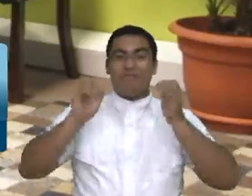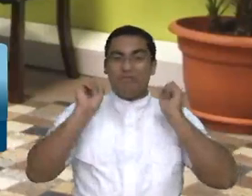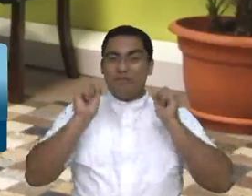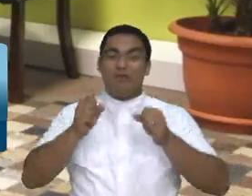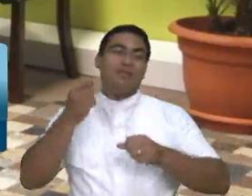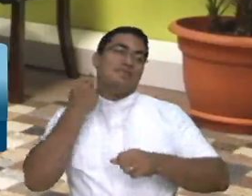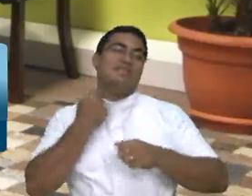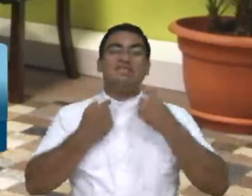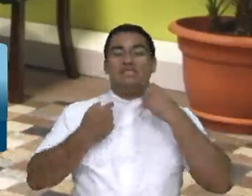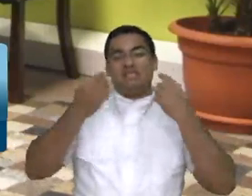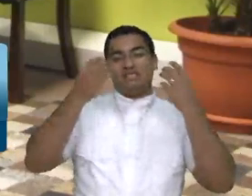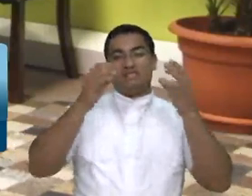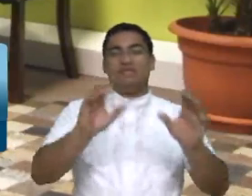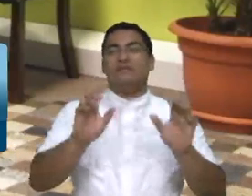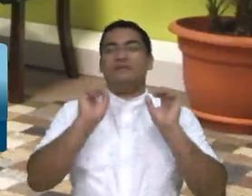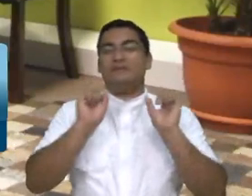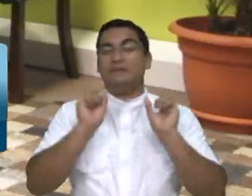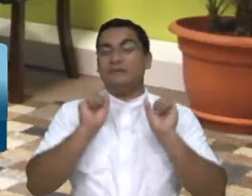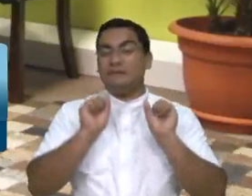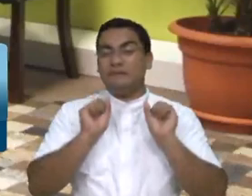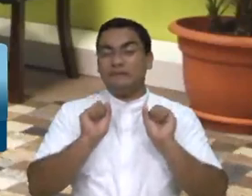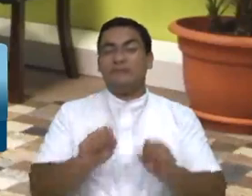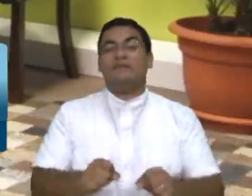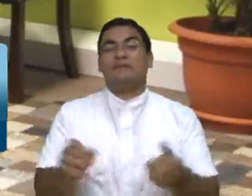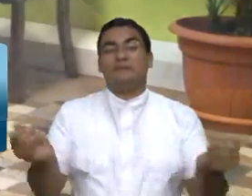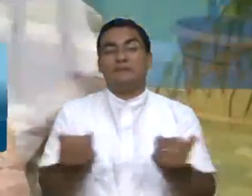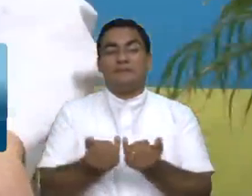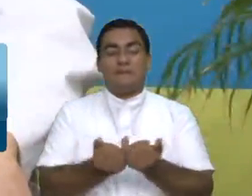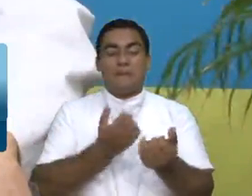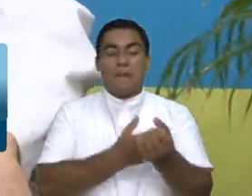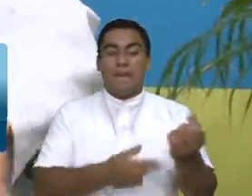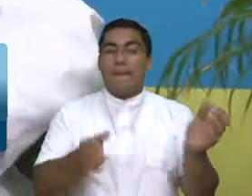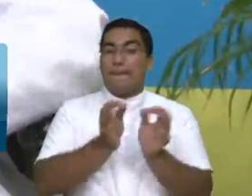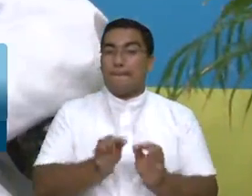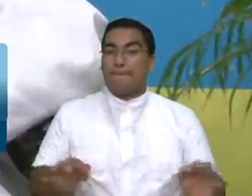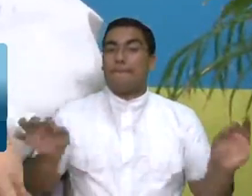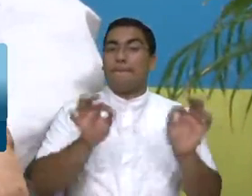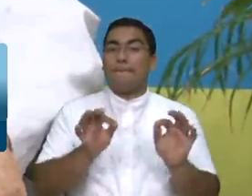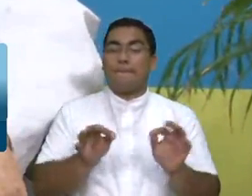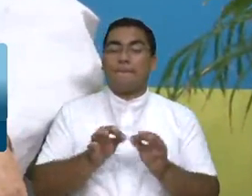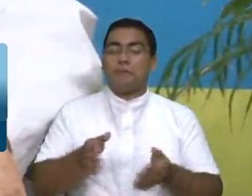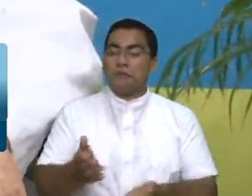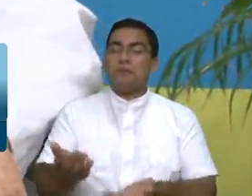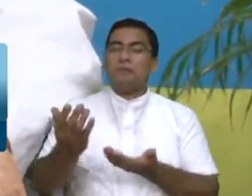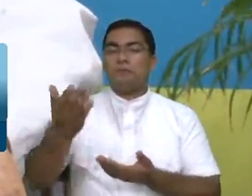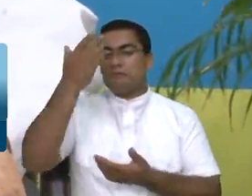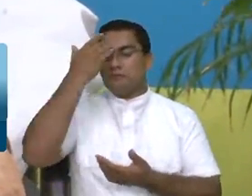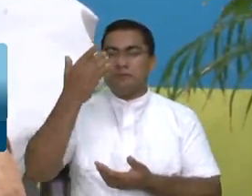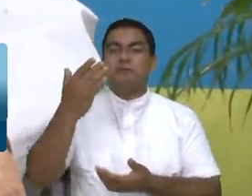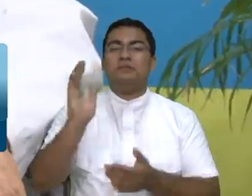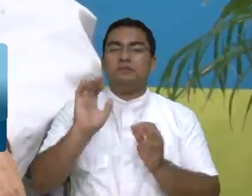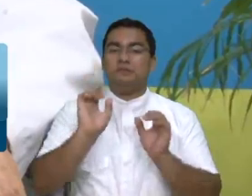lesiones que produzcan un sangrado importante, ¿verdad? Entonces, desde el nacimiento se puede saber, pero solo en esos casos,